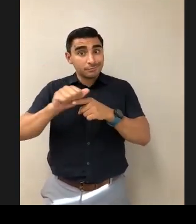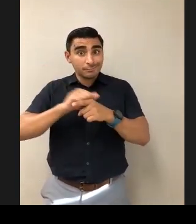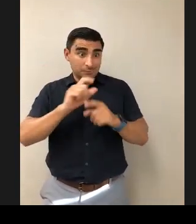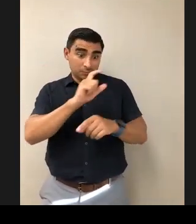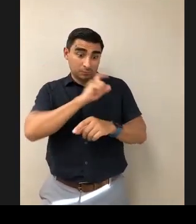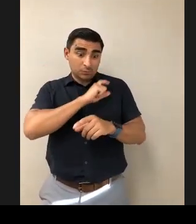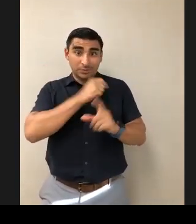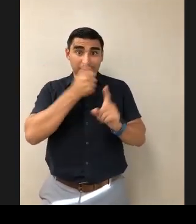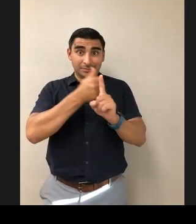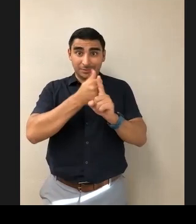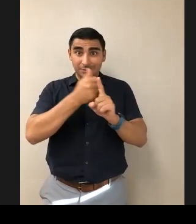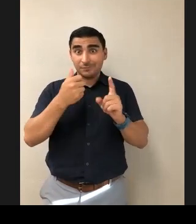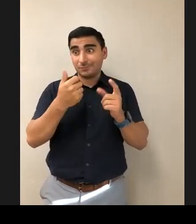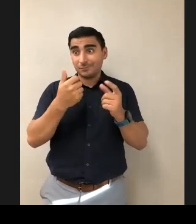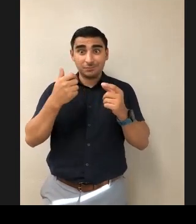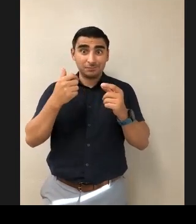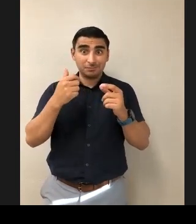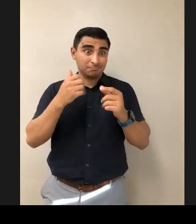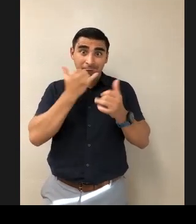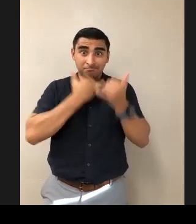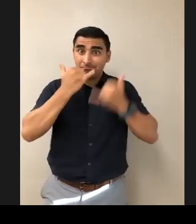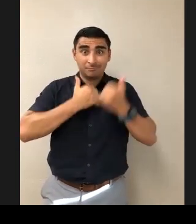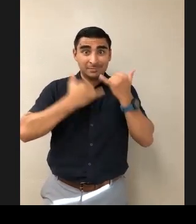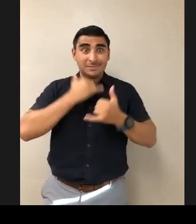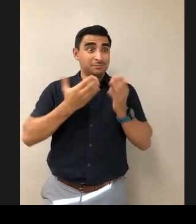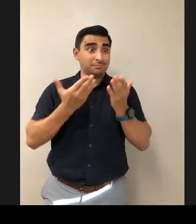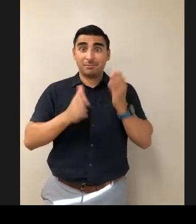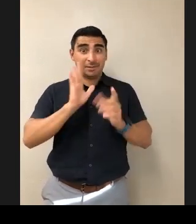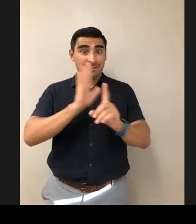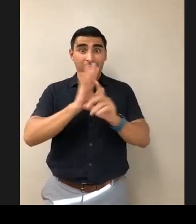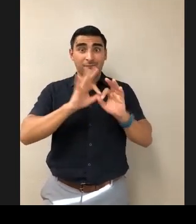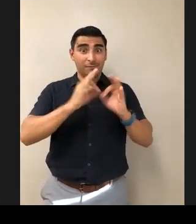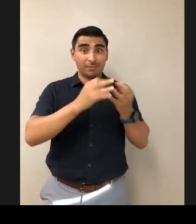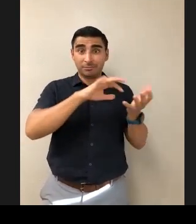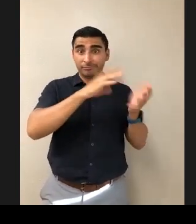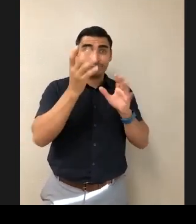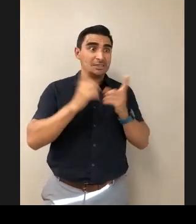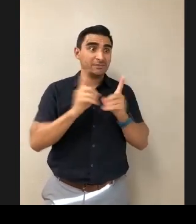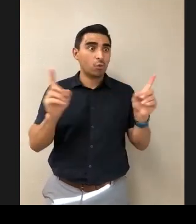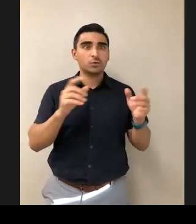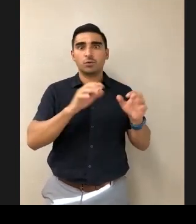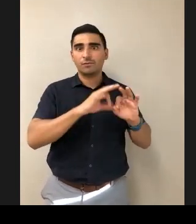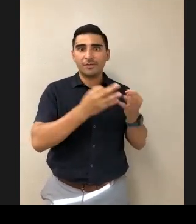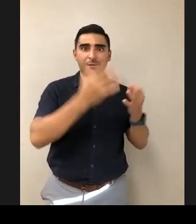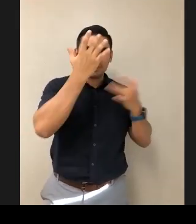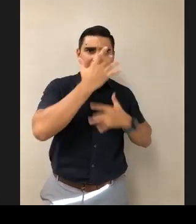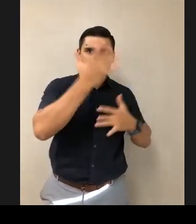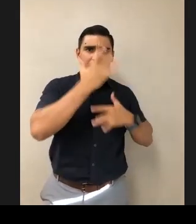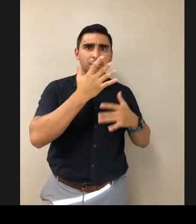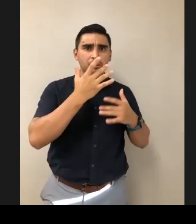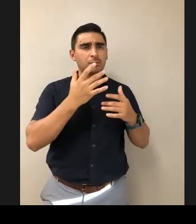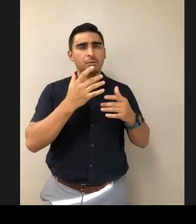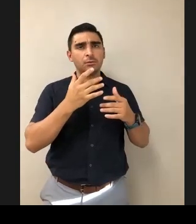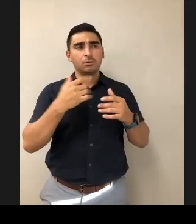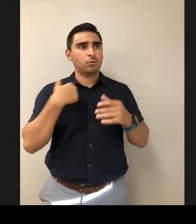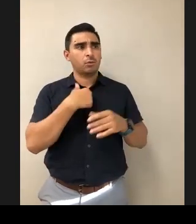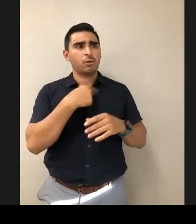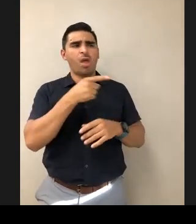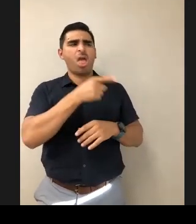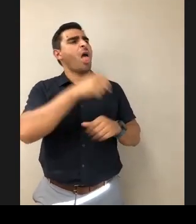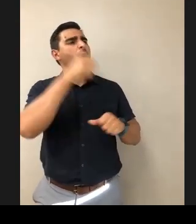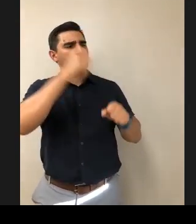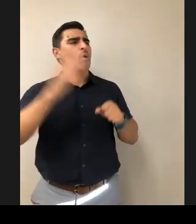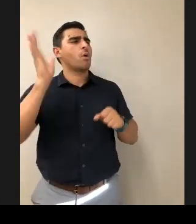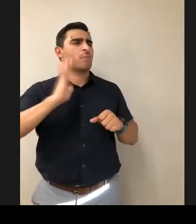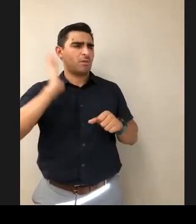importante. No, si tal vez alguien está pasando por un divorcio, una situación difícil, una situación